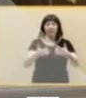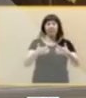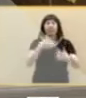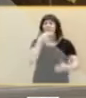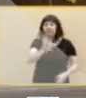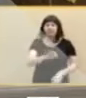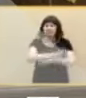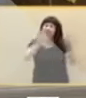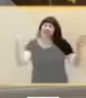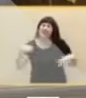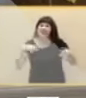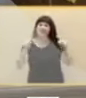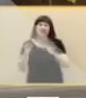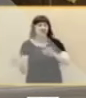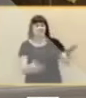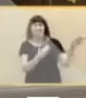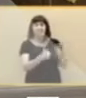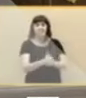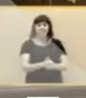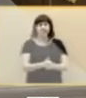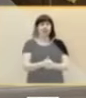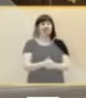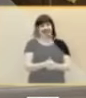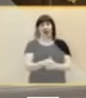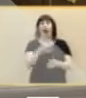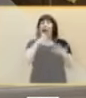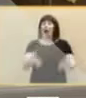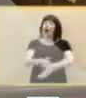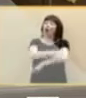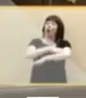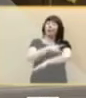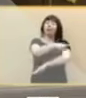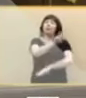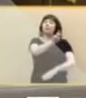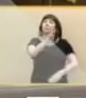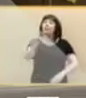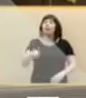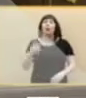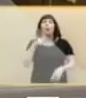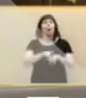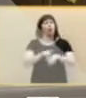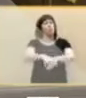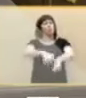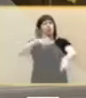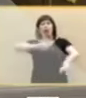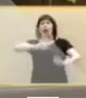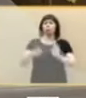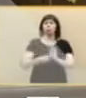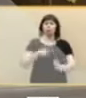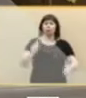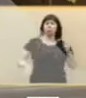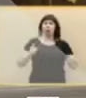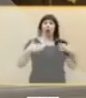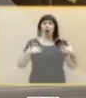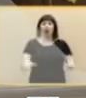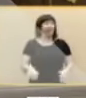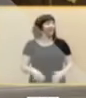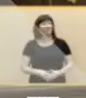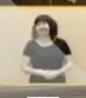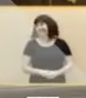parlamentario y lo ha convertido en momento procesal. No, perdona. La primera parte de su intervención está siendo útil, y además yo creo